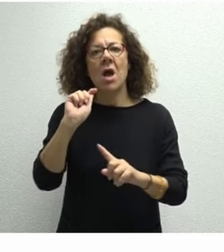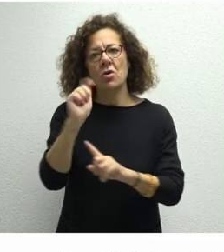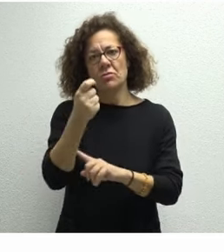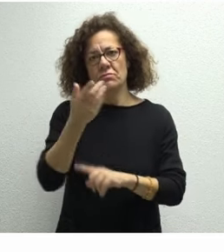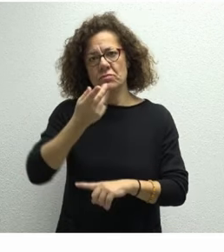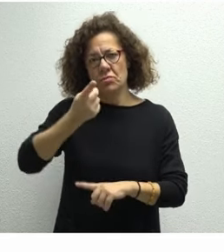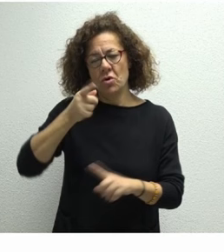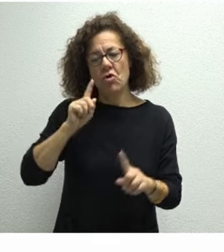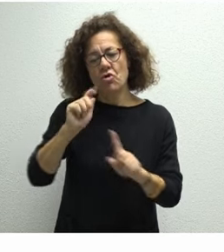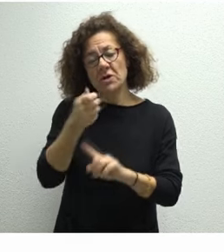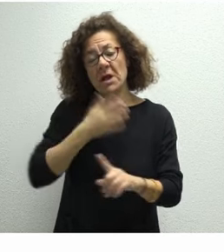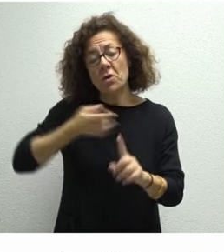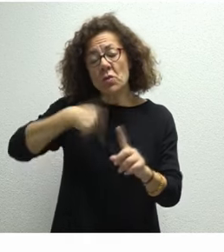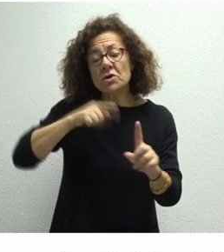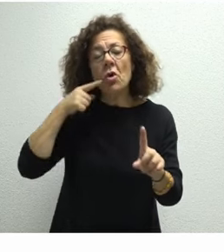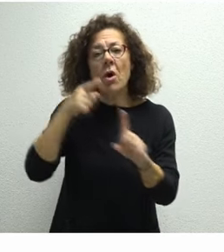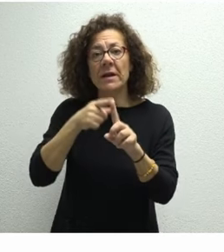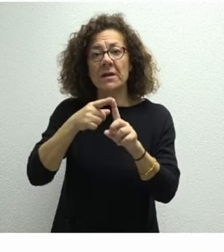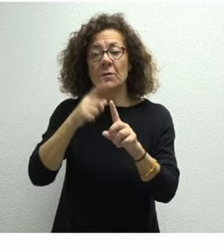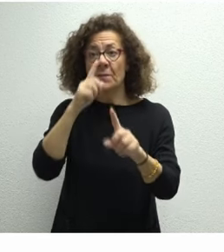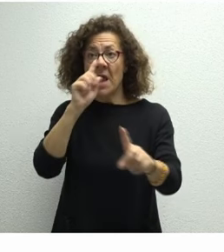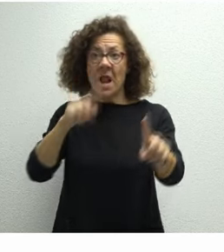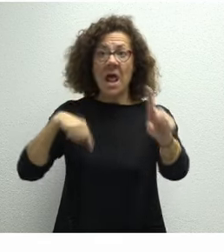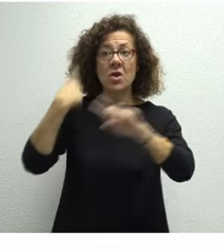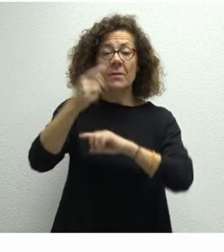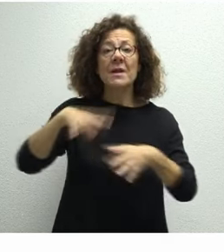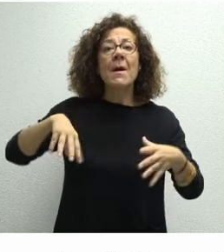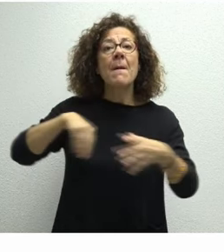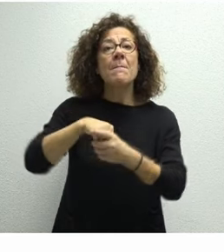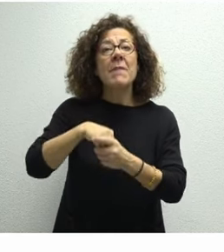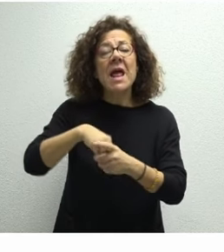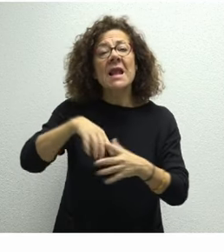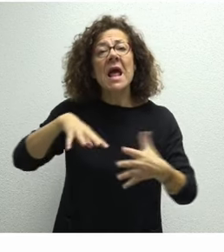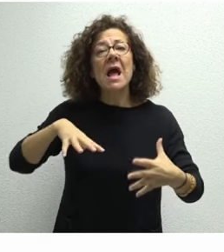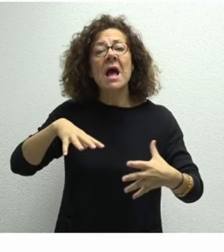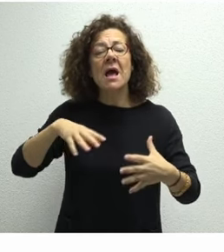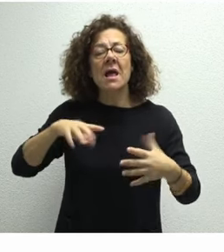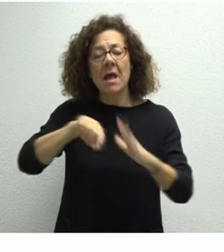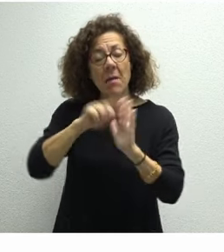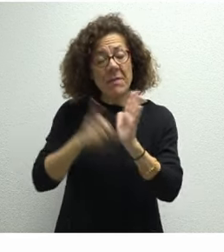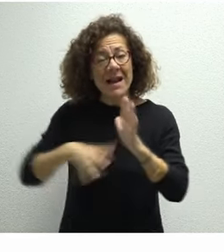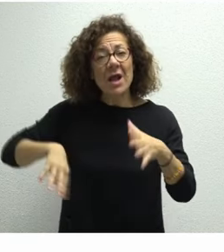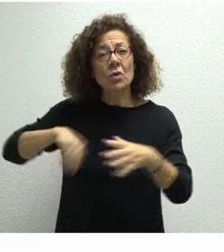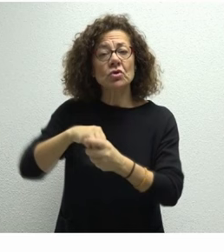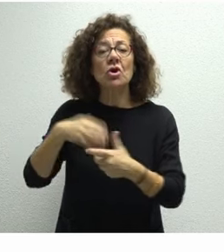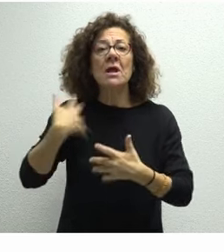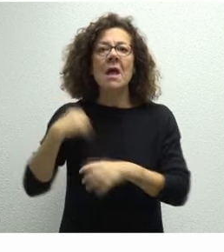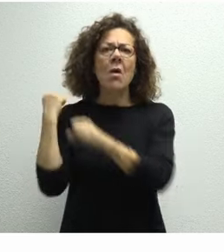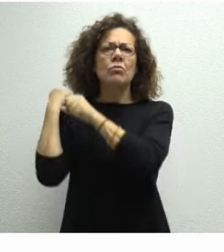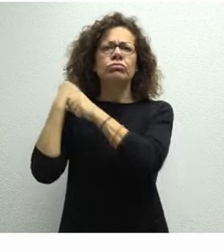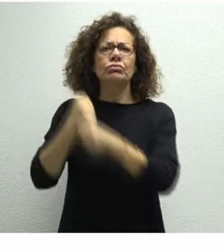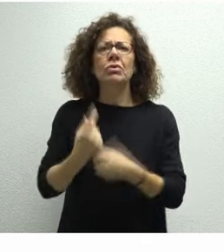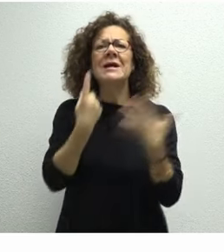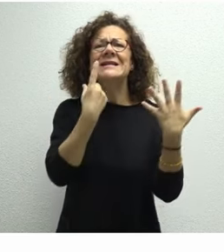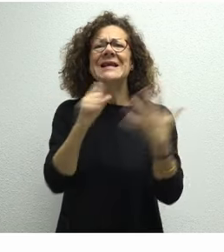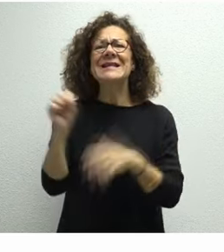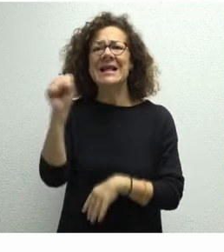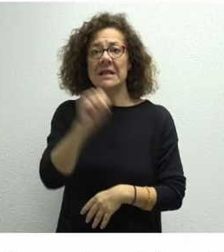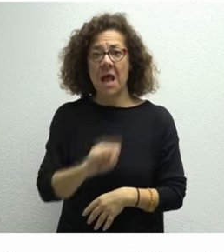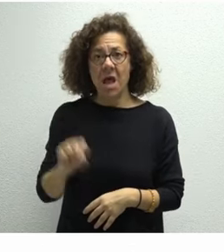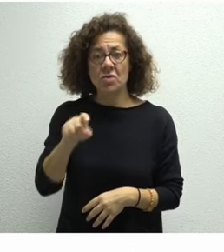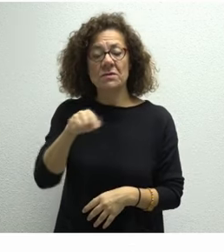misión el año que viene plena inclusión cumple 60 años 60 años y es muy